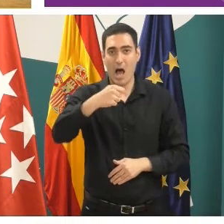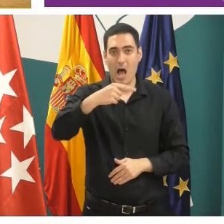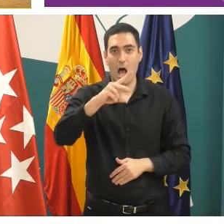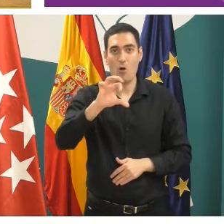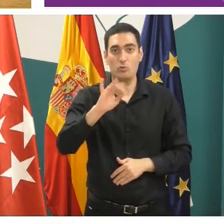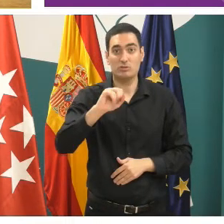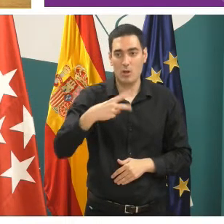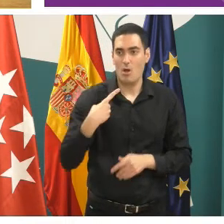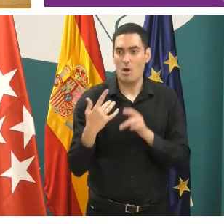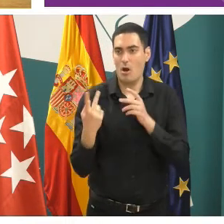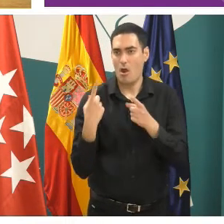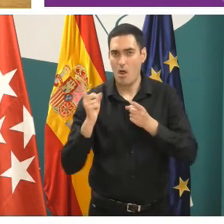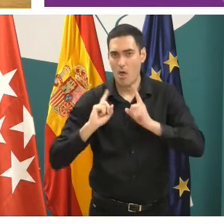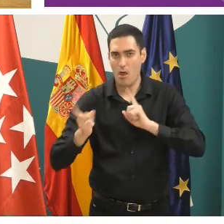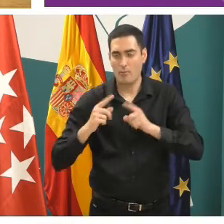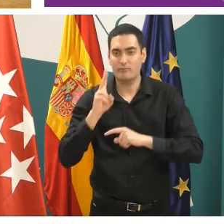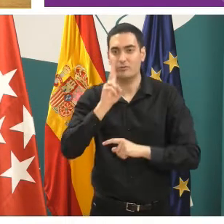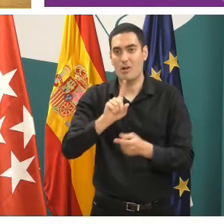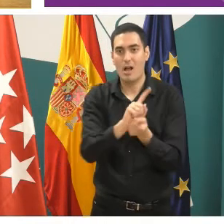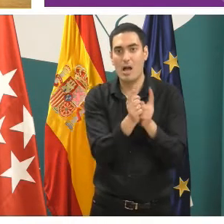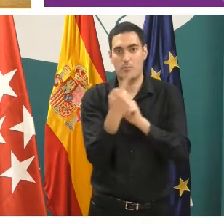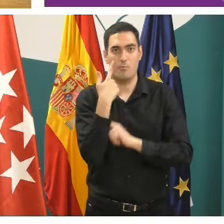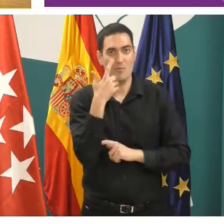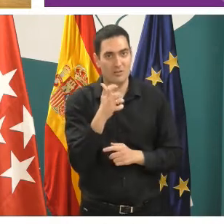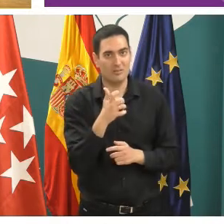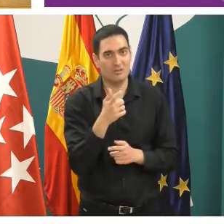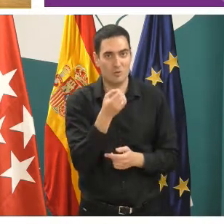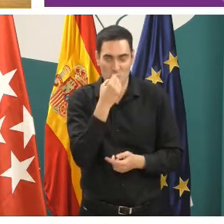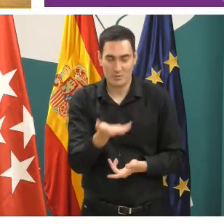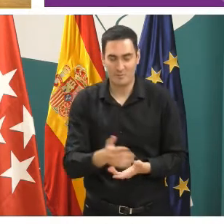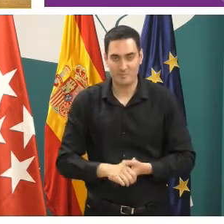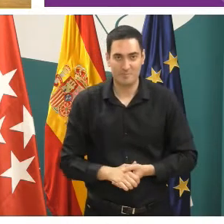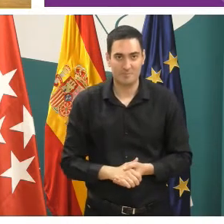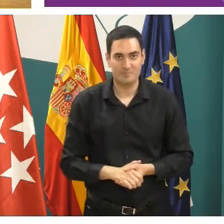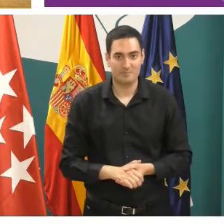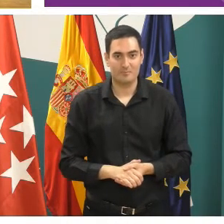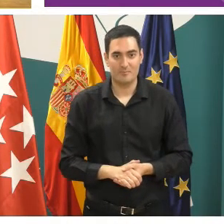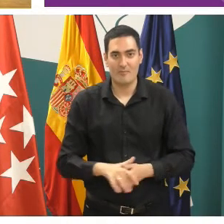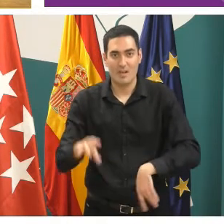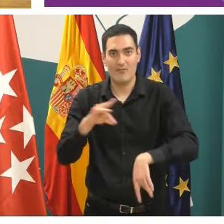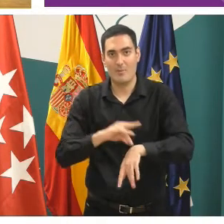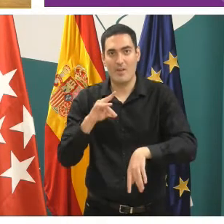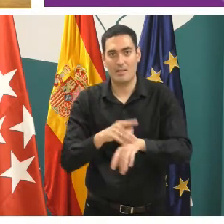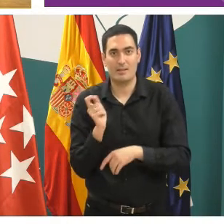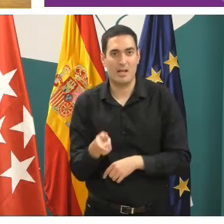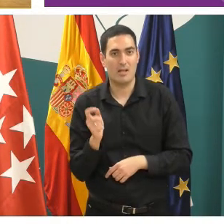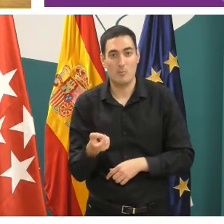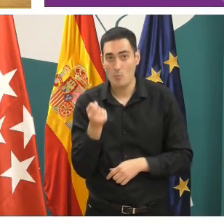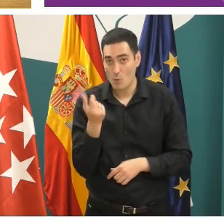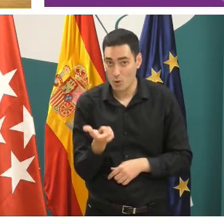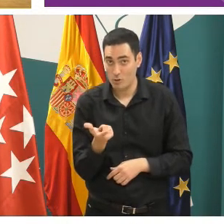notar, ¿no? Que esos cambios empiezan a notarse, y eso es una buena noticia. Las enfermedades poco